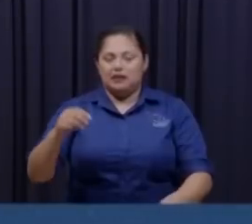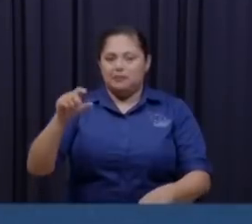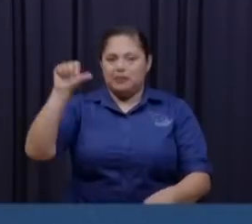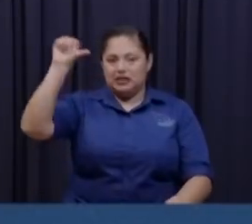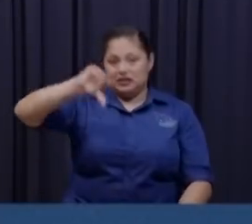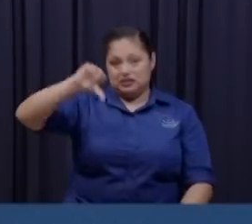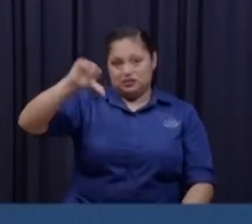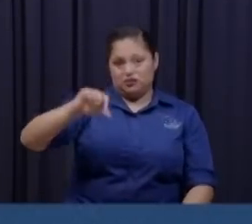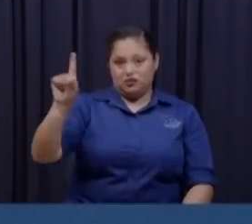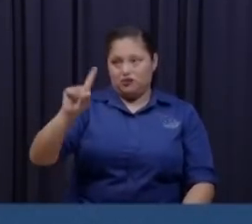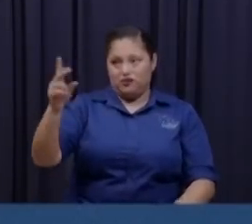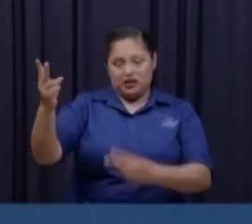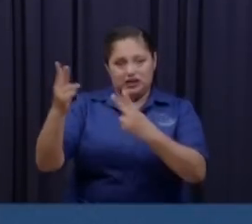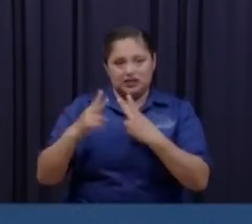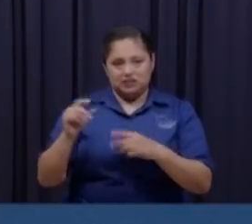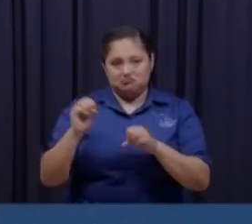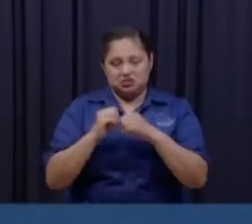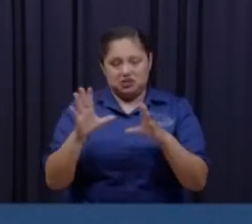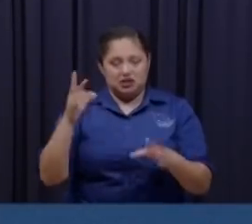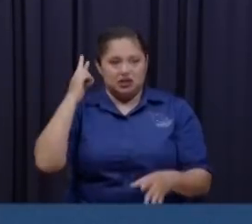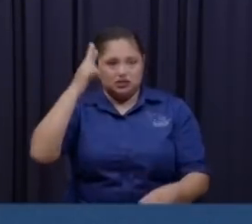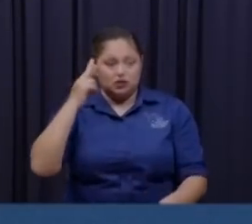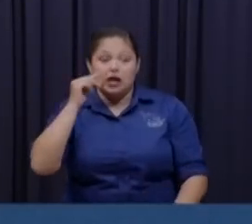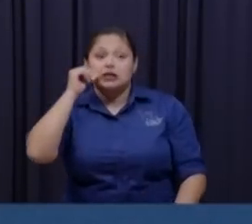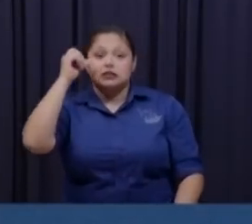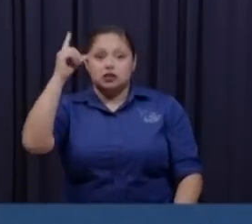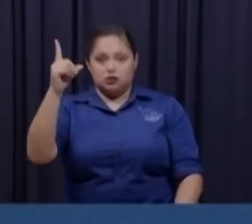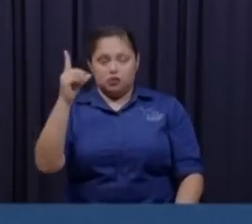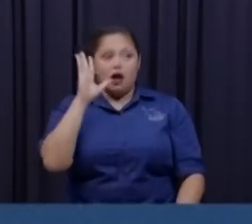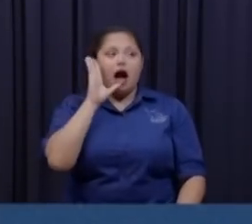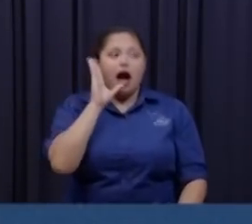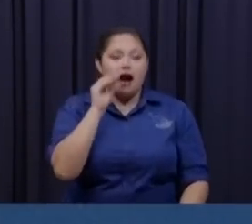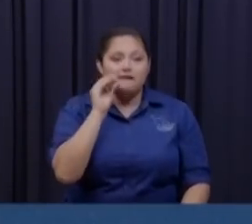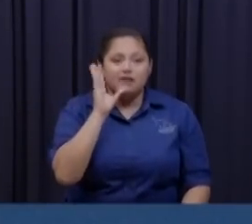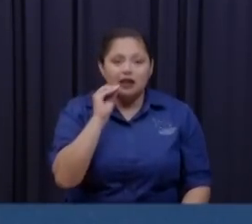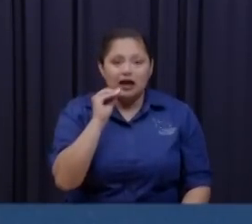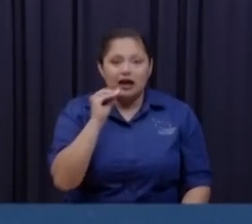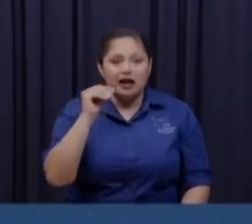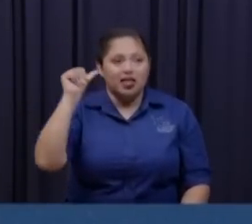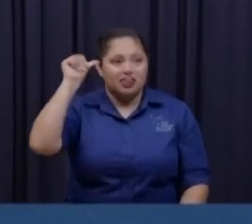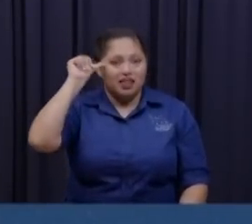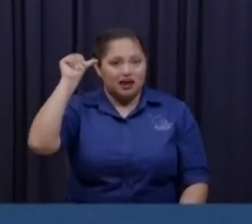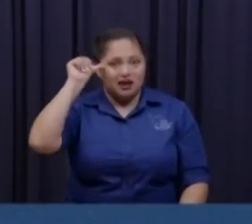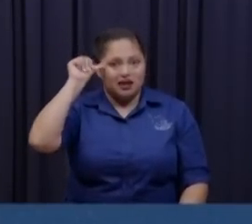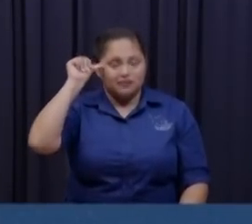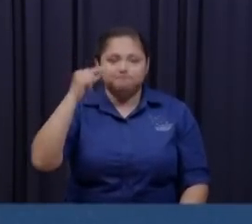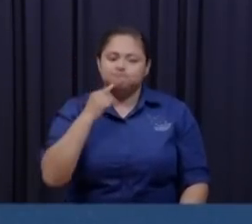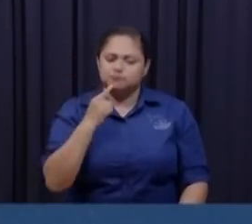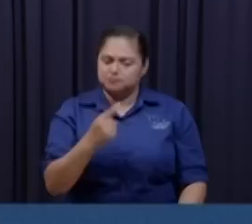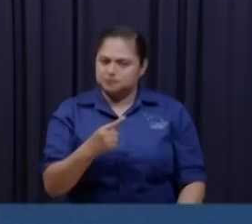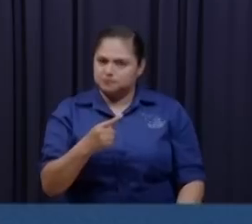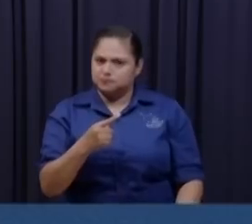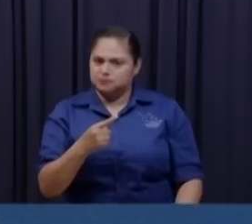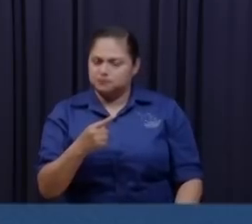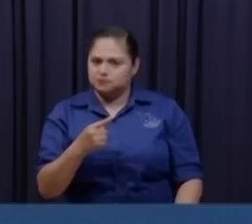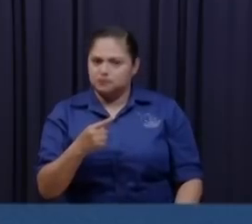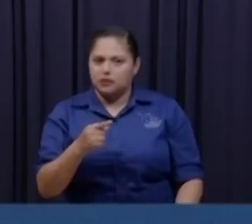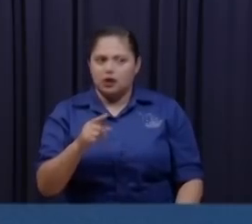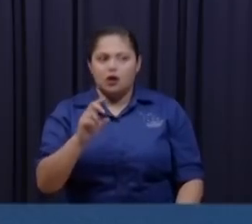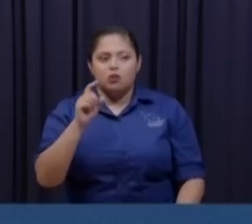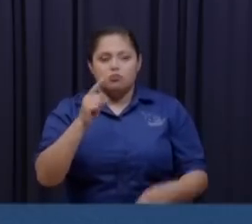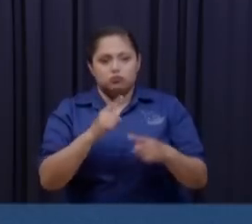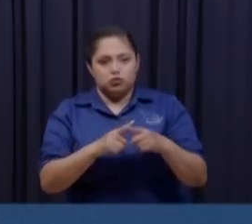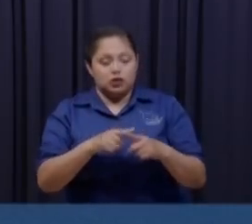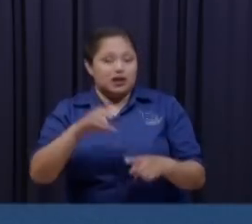causa. Señor le habla a Adán y le dice: por